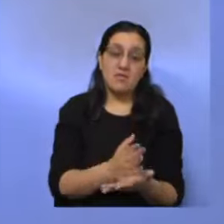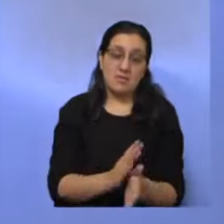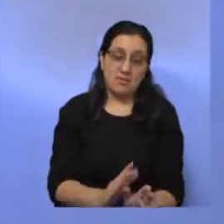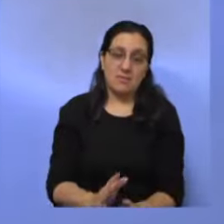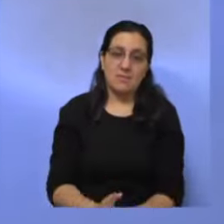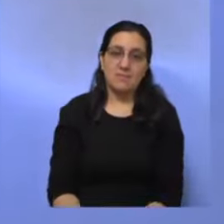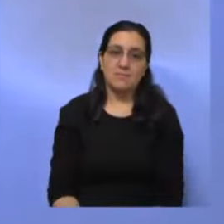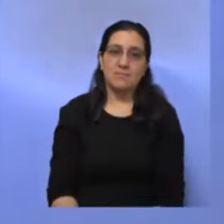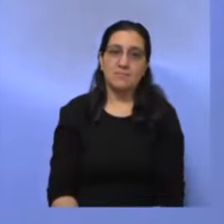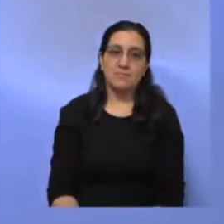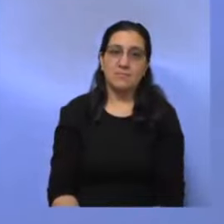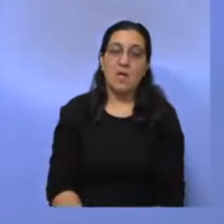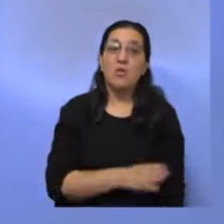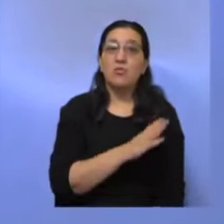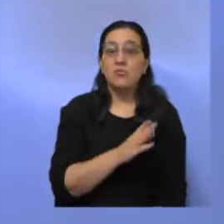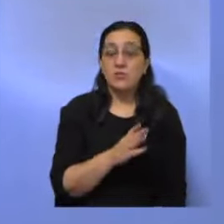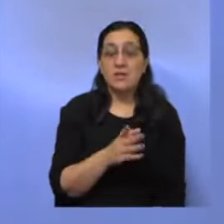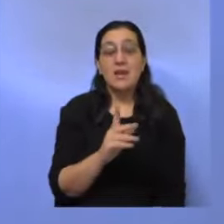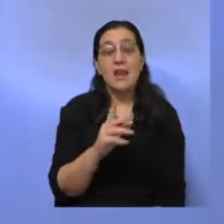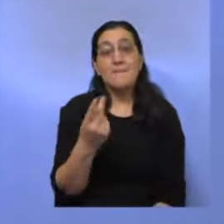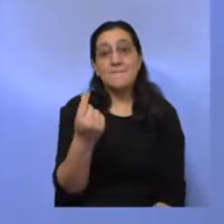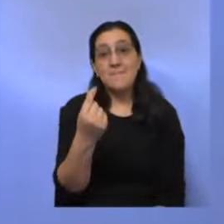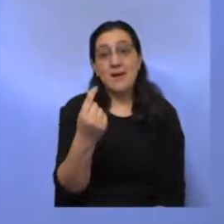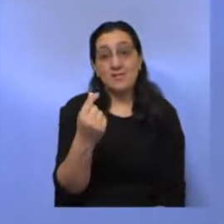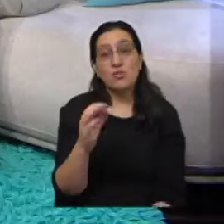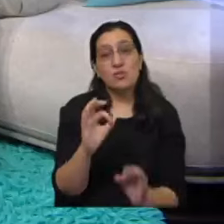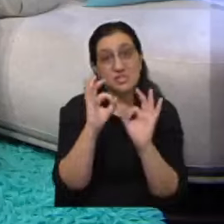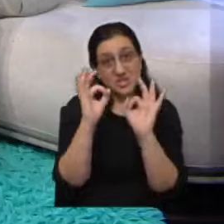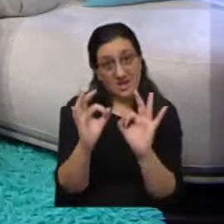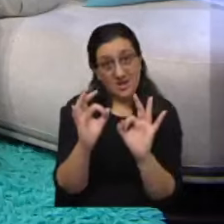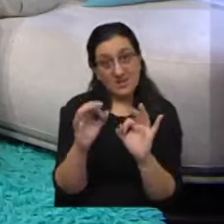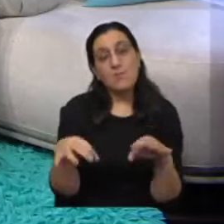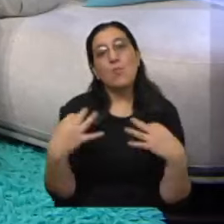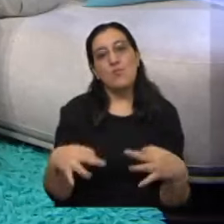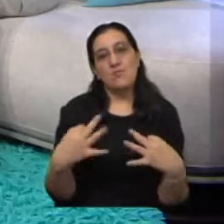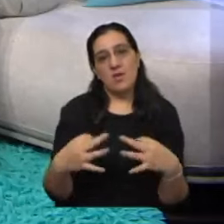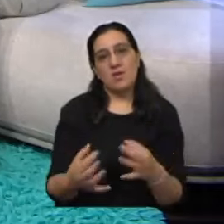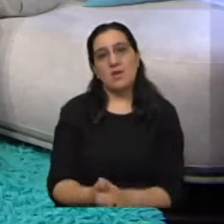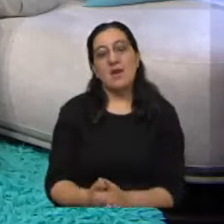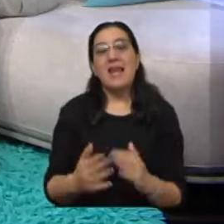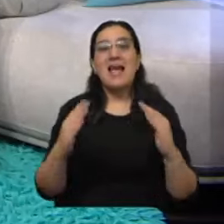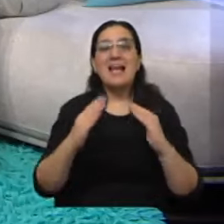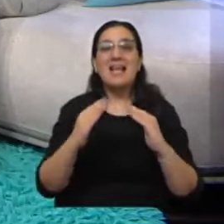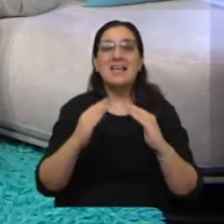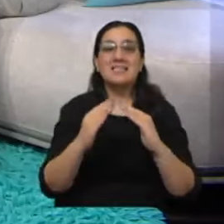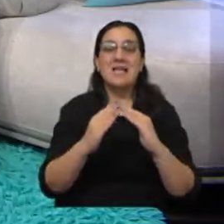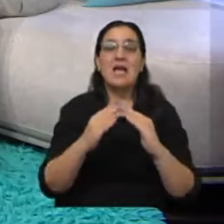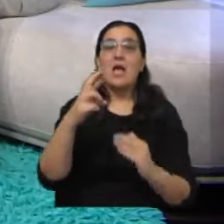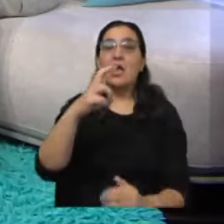además, la a donde va la plata... Está muy bien. Sí, la casa sin duda. La casa Ronald McDonald está es